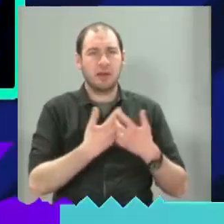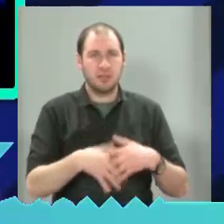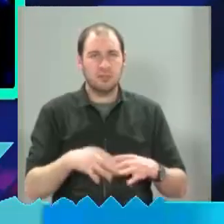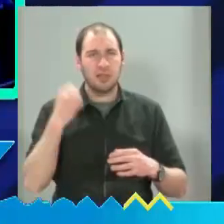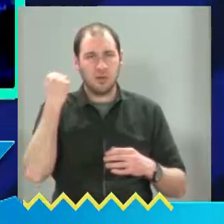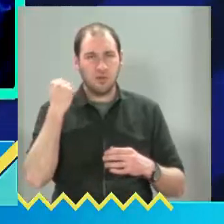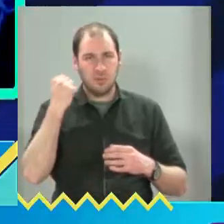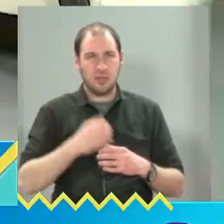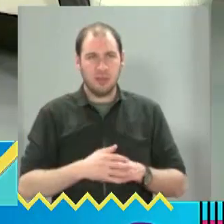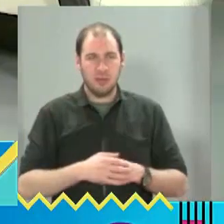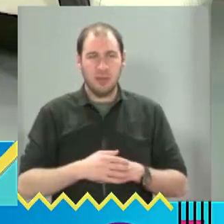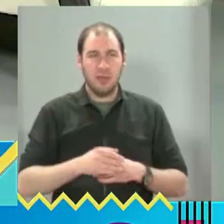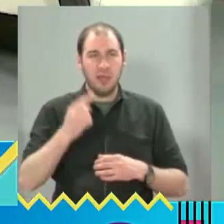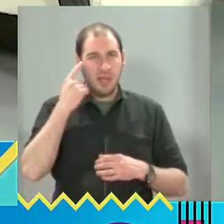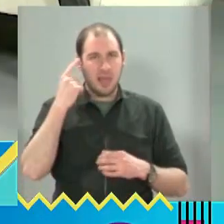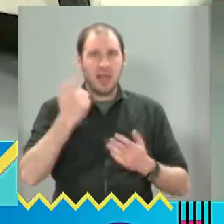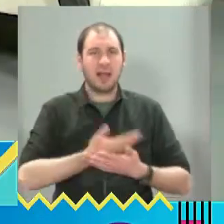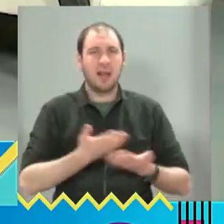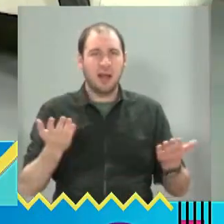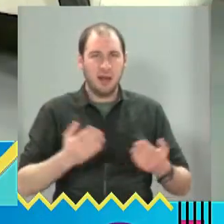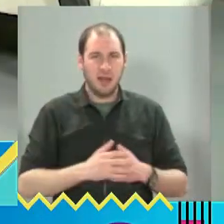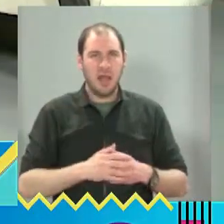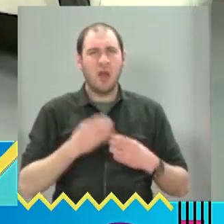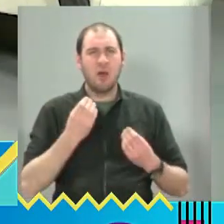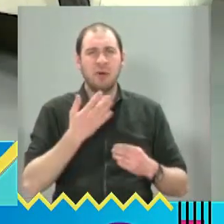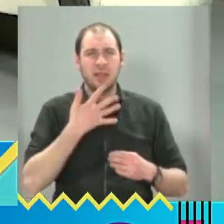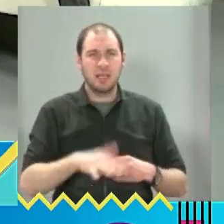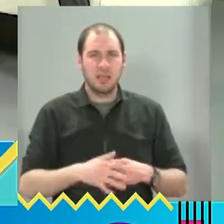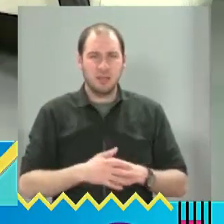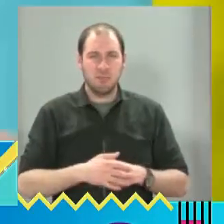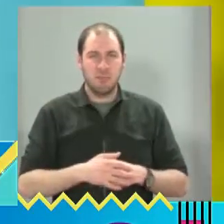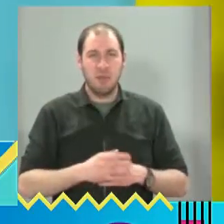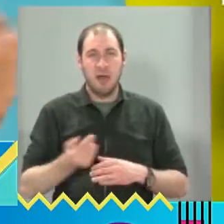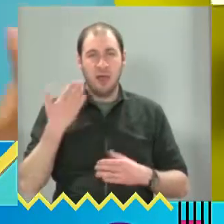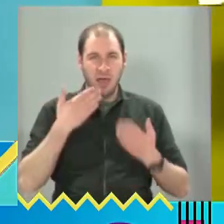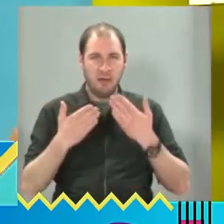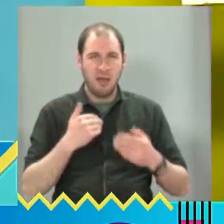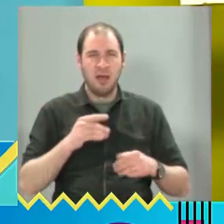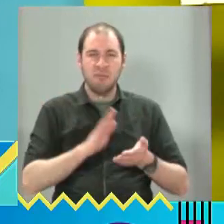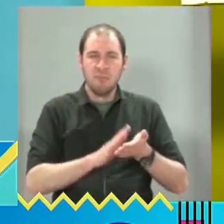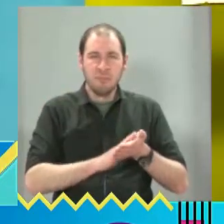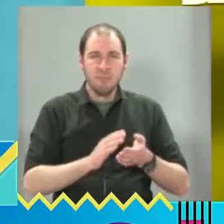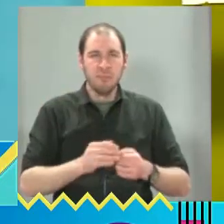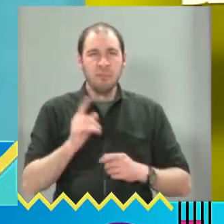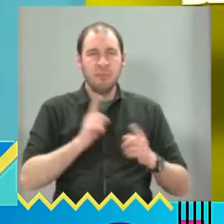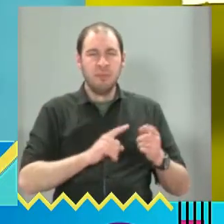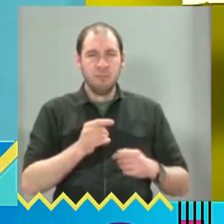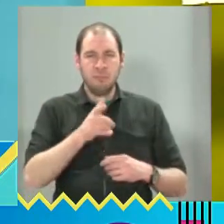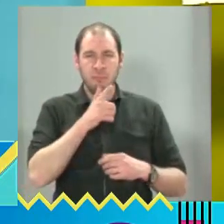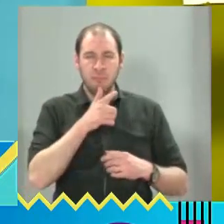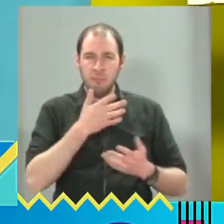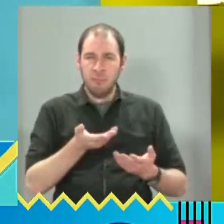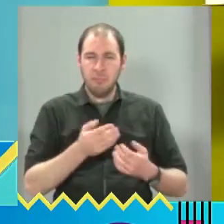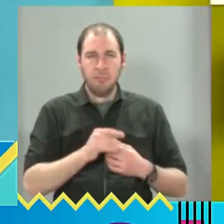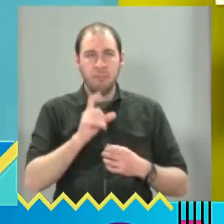la economía en su concepto más amplio, si se quiere? ¿Cómo la entendemos? Porque recién lo decía, ¿no? Hacerla más tangible. Quizás a veces la tomamos como,